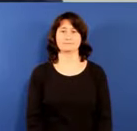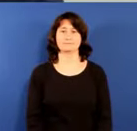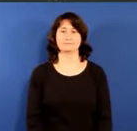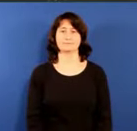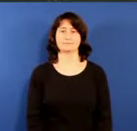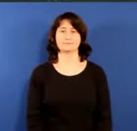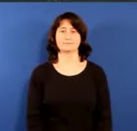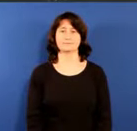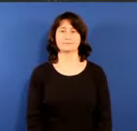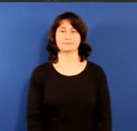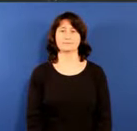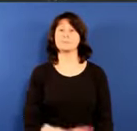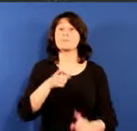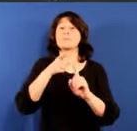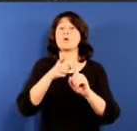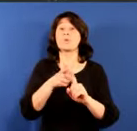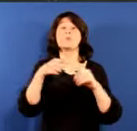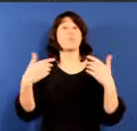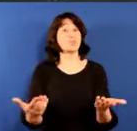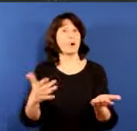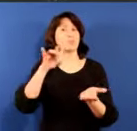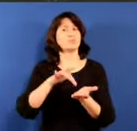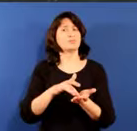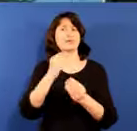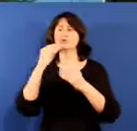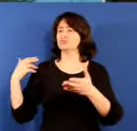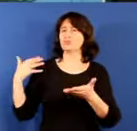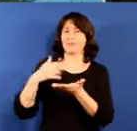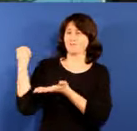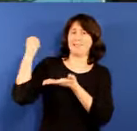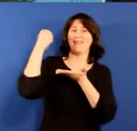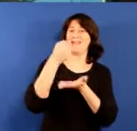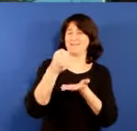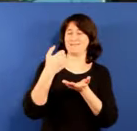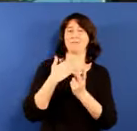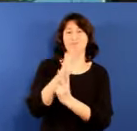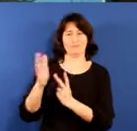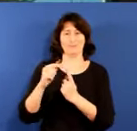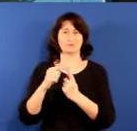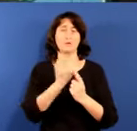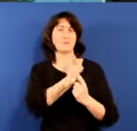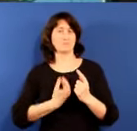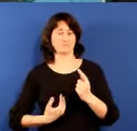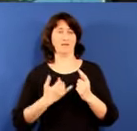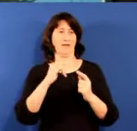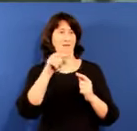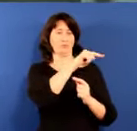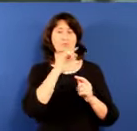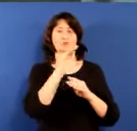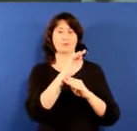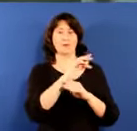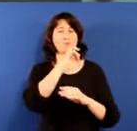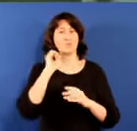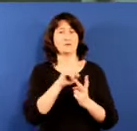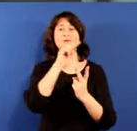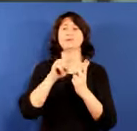las familias que trabajaban en la mina. La diputada foral de Cultura, Miren Josune Aristondo, y los alcaldes de Abanto y Trápaga han visitado